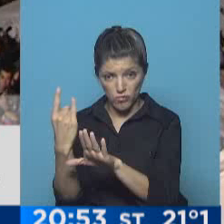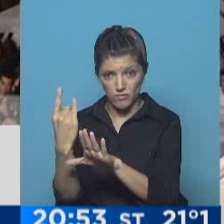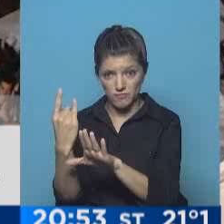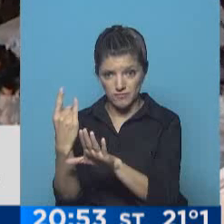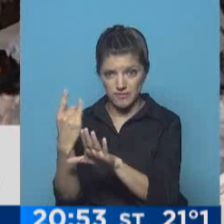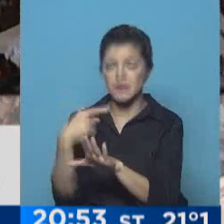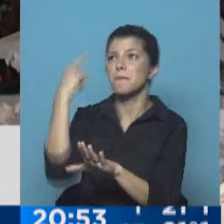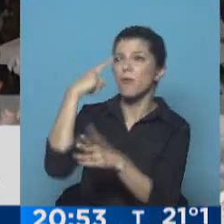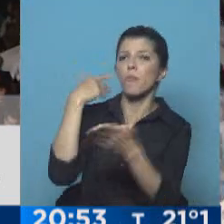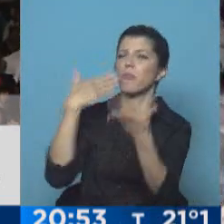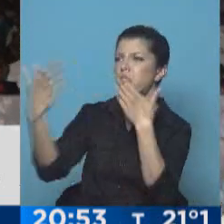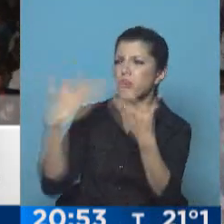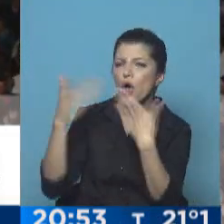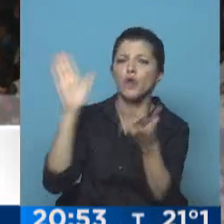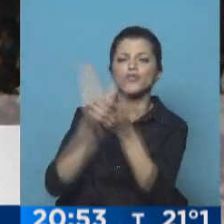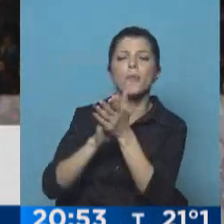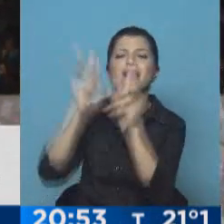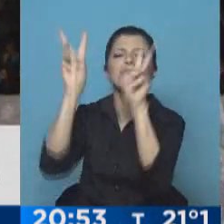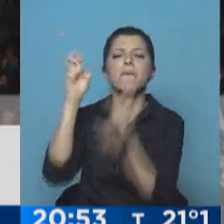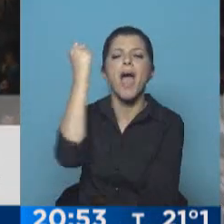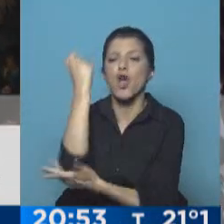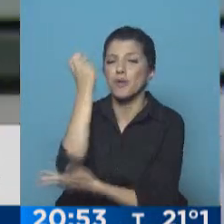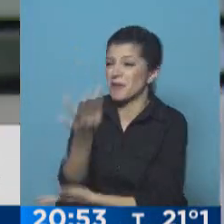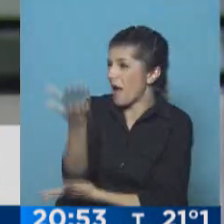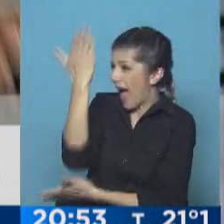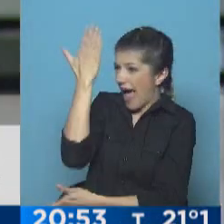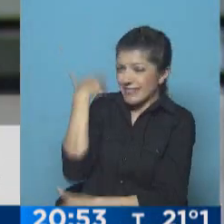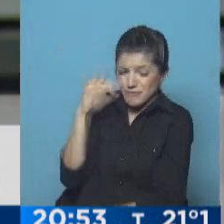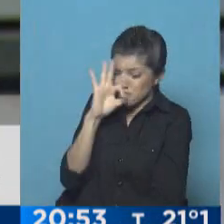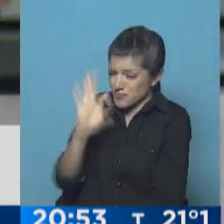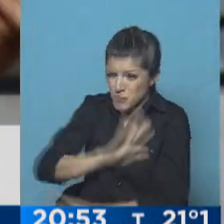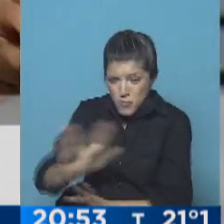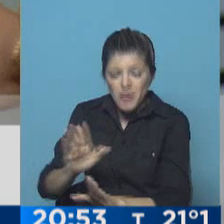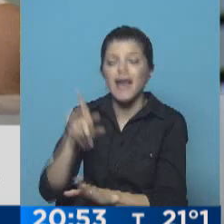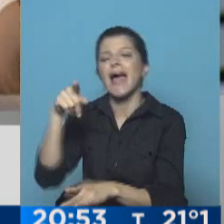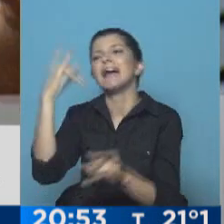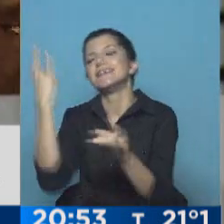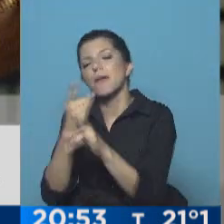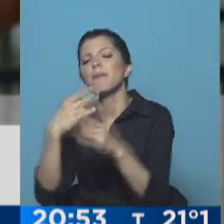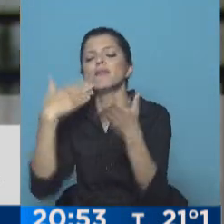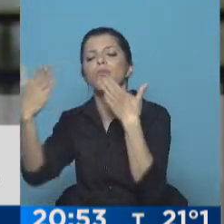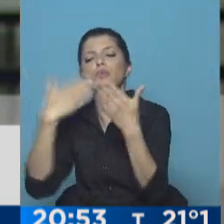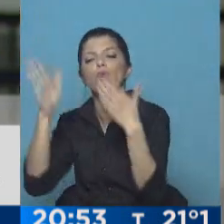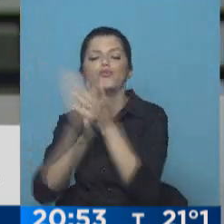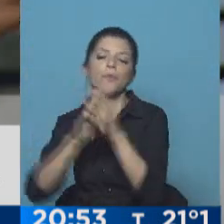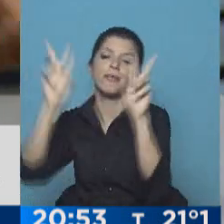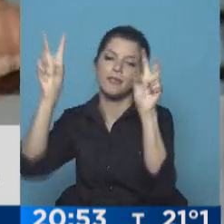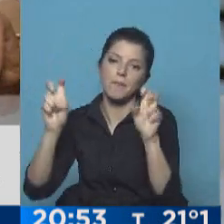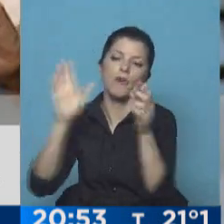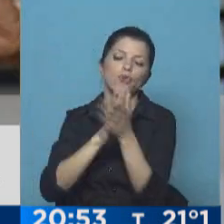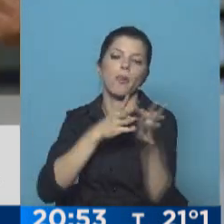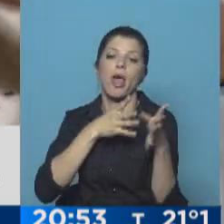se habían discutido cuestiones económicas siempre tenían que ver o con cuestiones